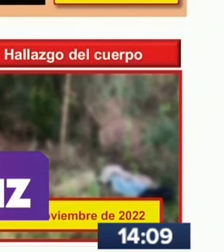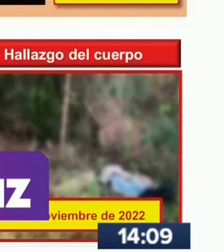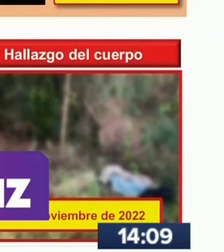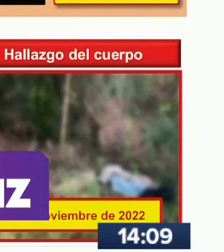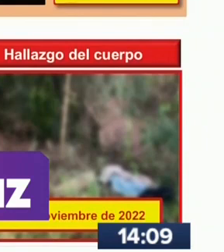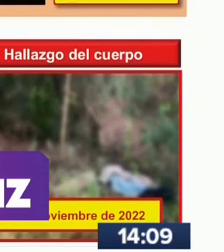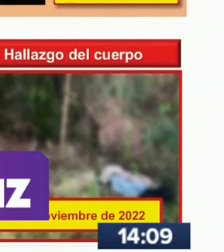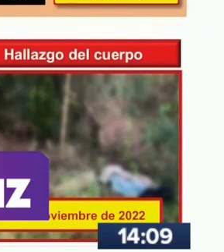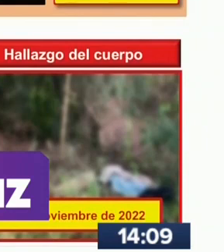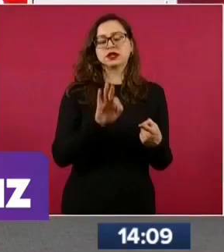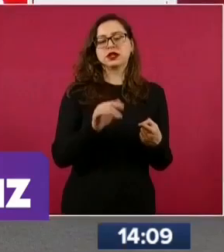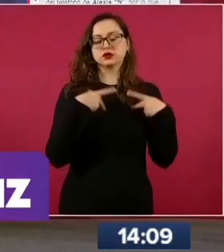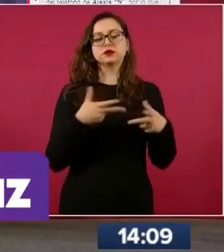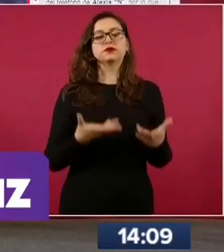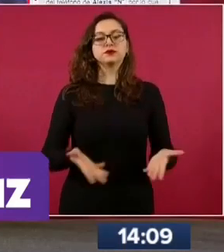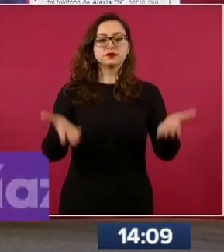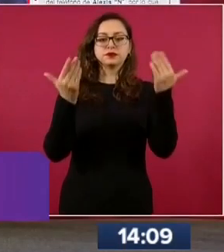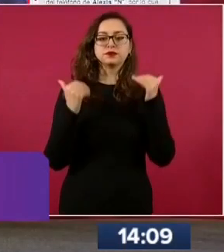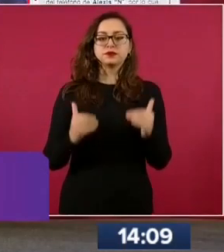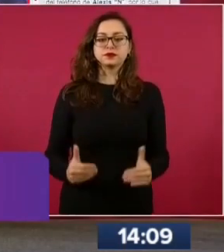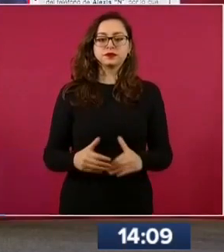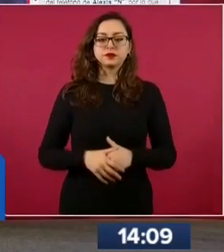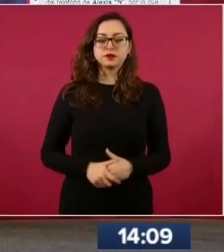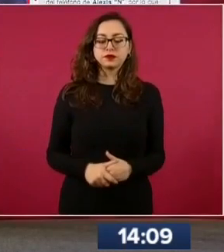como presunto responsable.